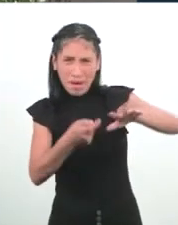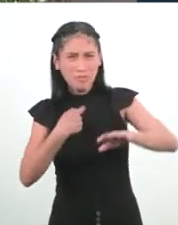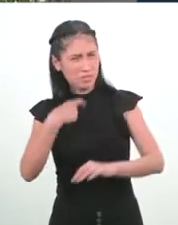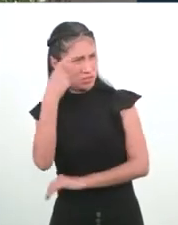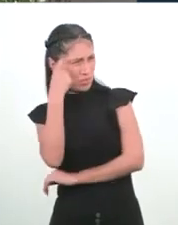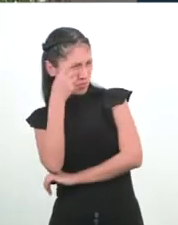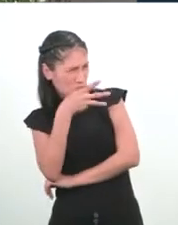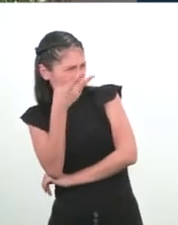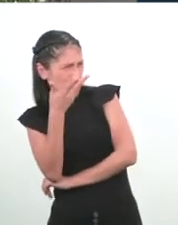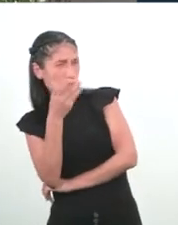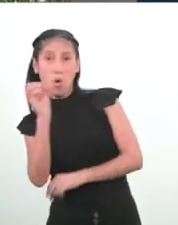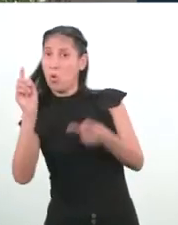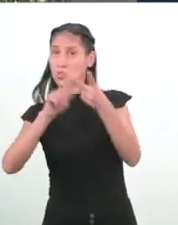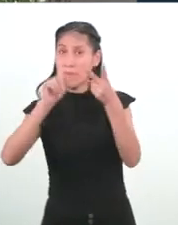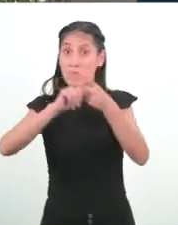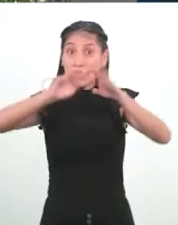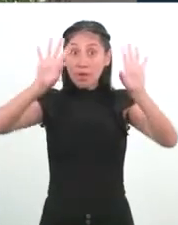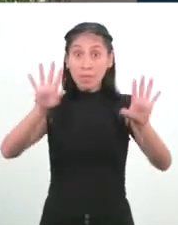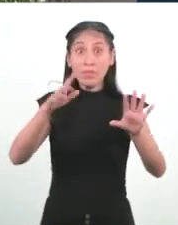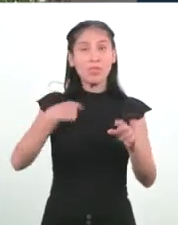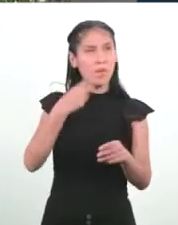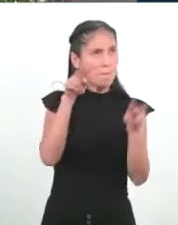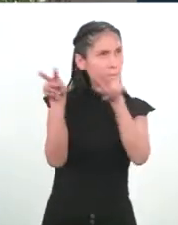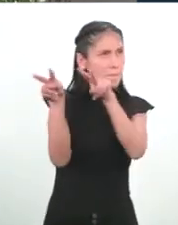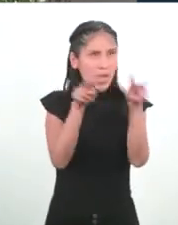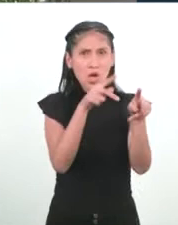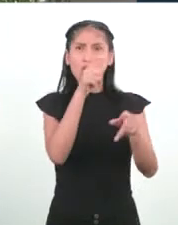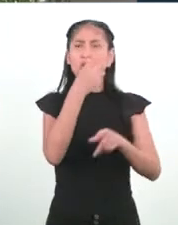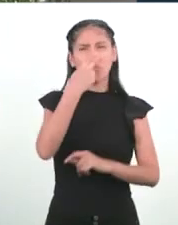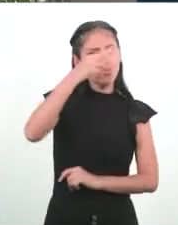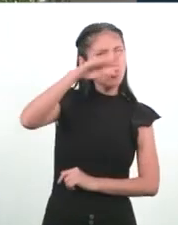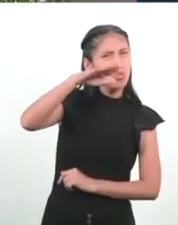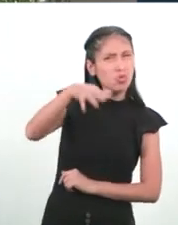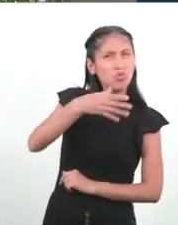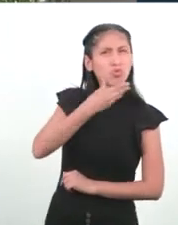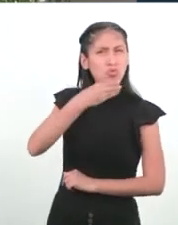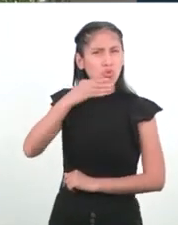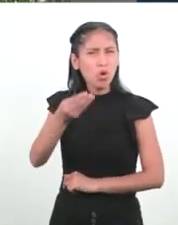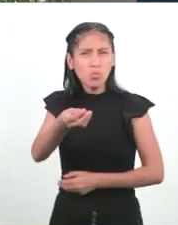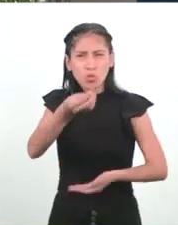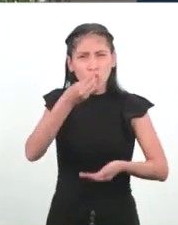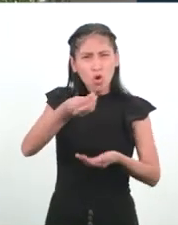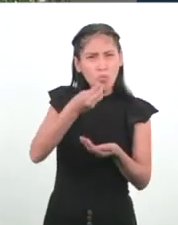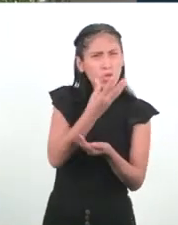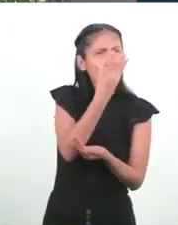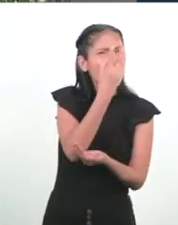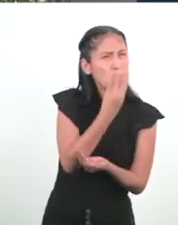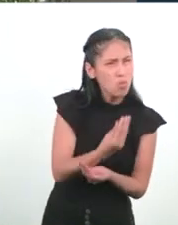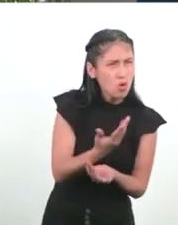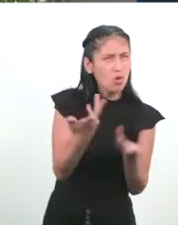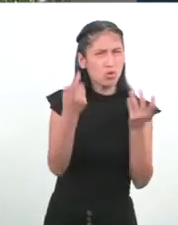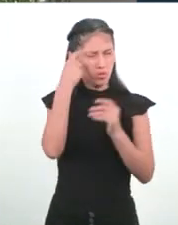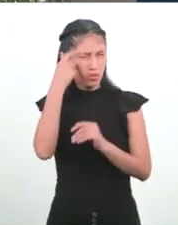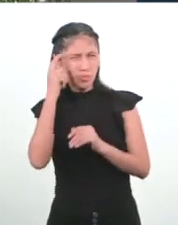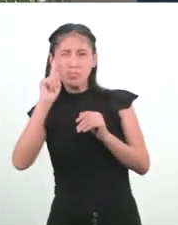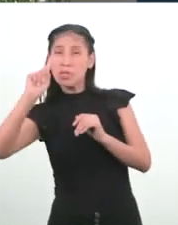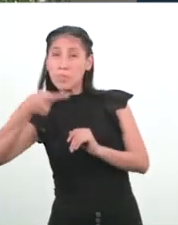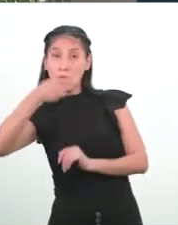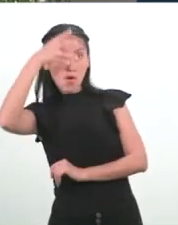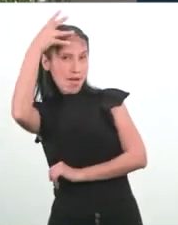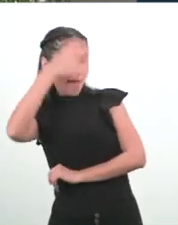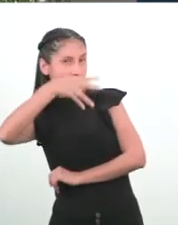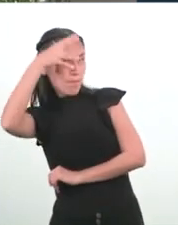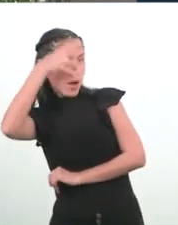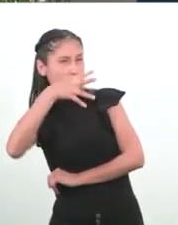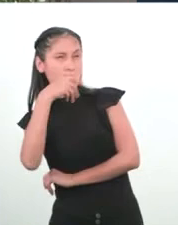que hay falta de alimentos, veo que, no sé, no está suficientemente bien cuidado el barrio. Entonces, ver qué problemas ven